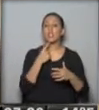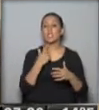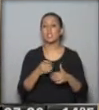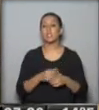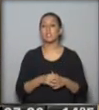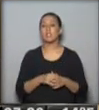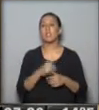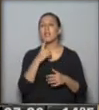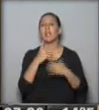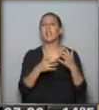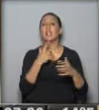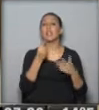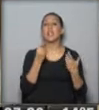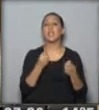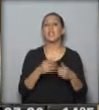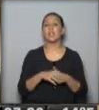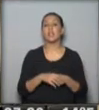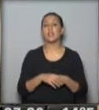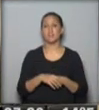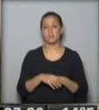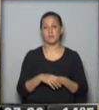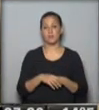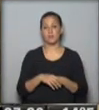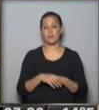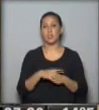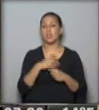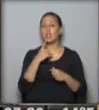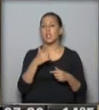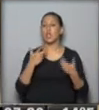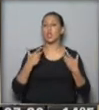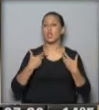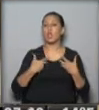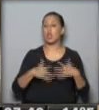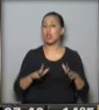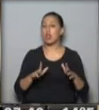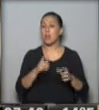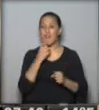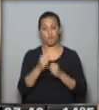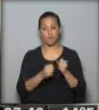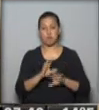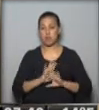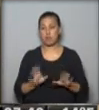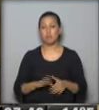licitación. La licitación está en pleno y normal funcionamiento.